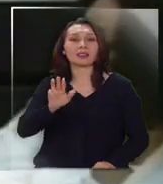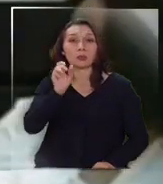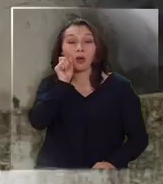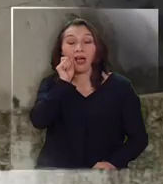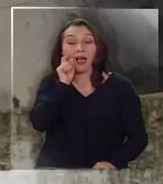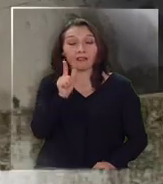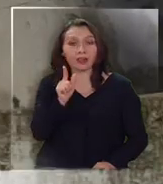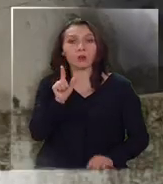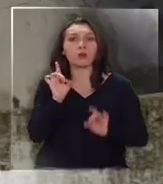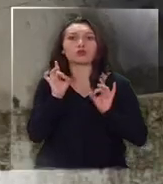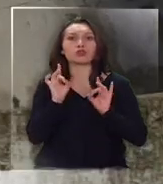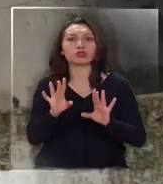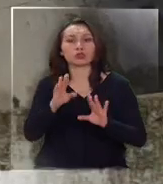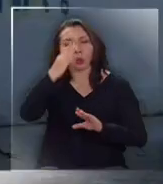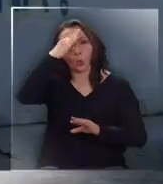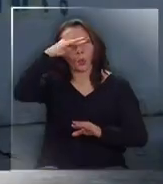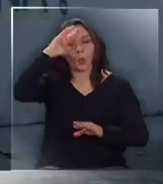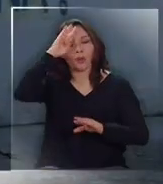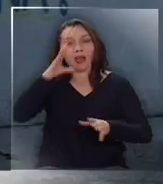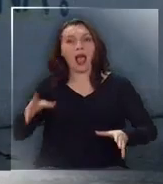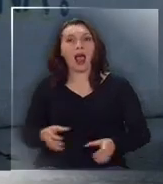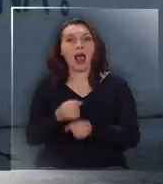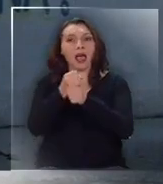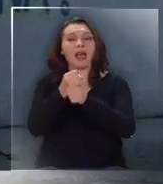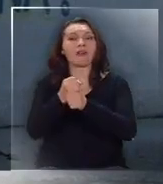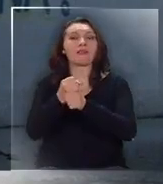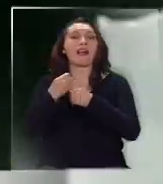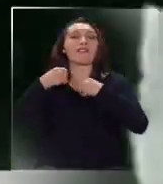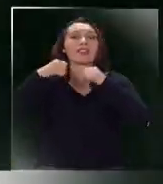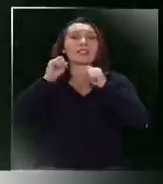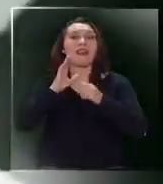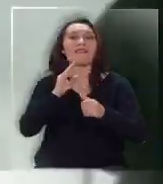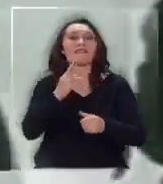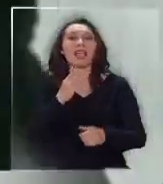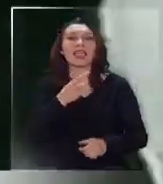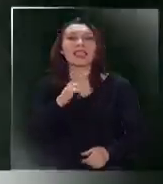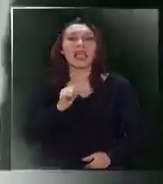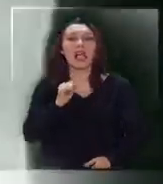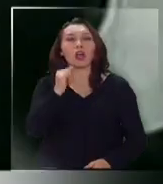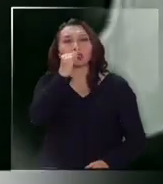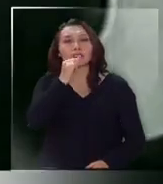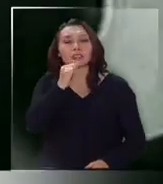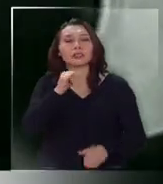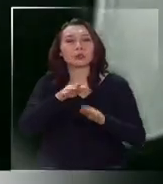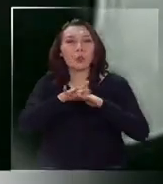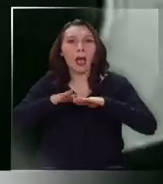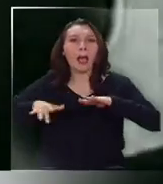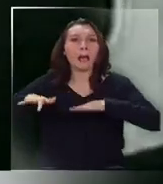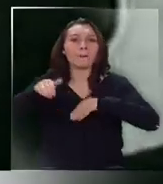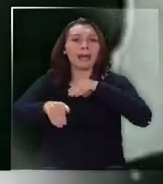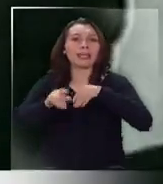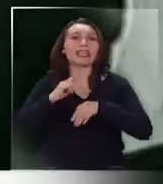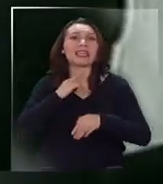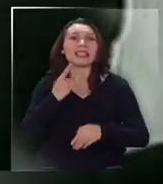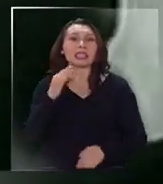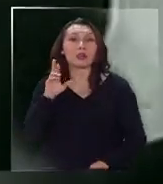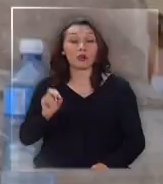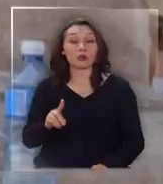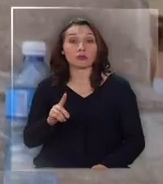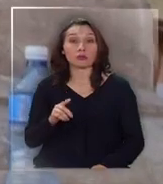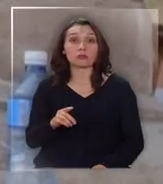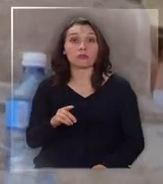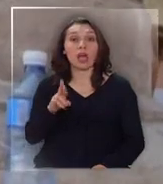fecha histórica para Cuba, aniversario de la victoria de Bahía Cochinos, la famosísima playa Girón. Raúl no se va, aquí todo el